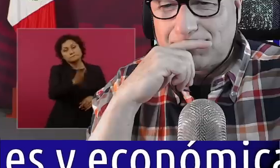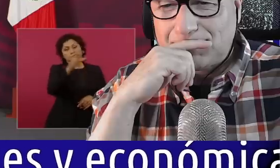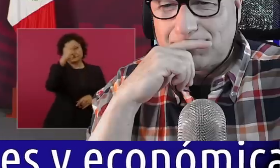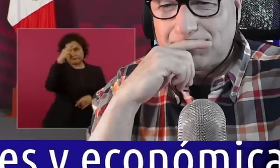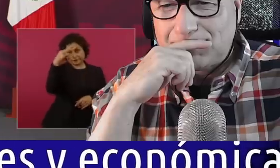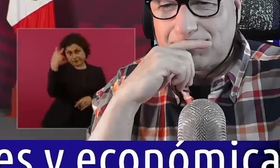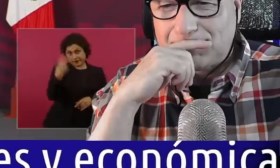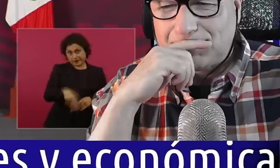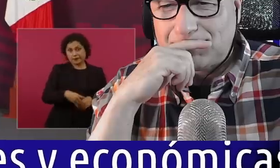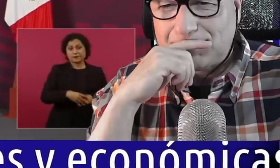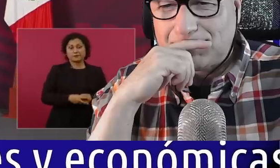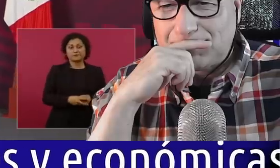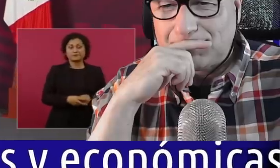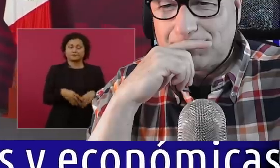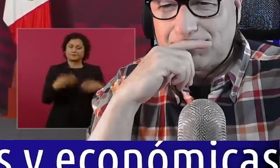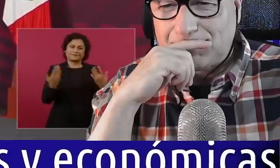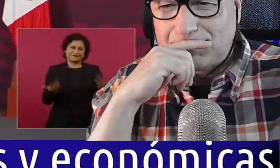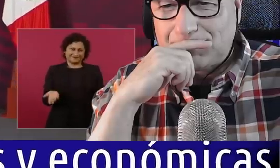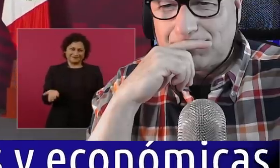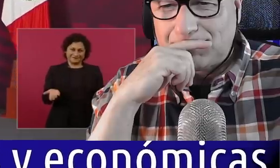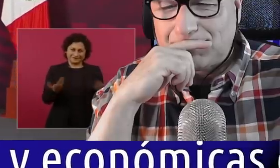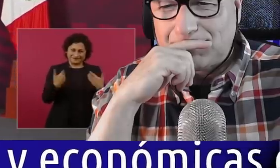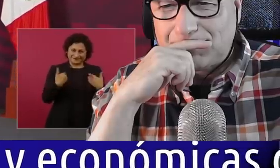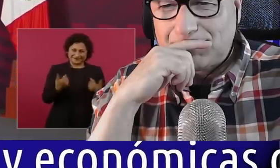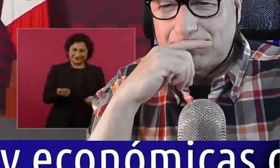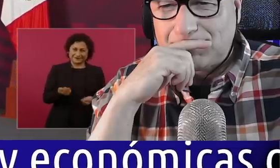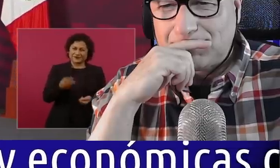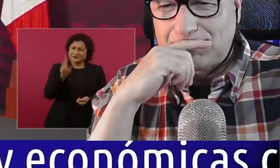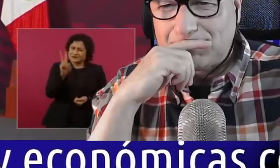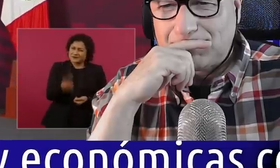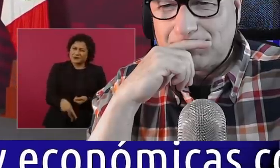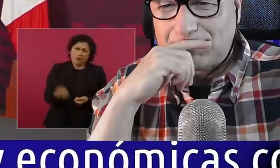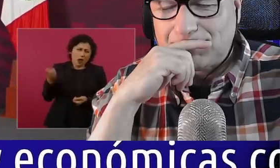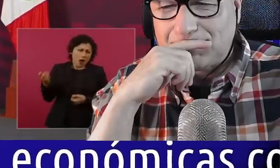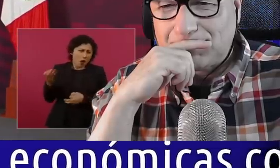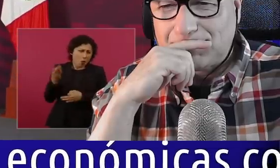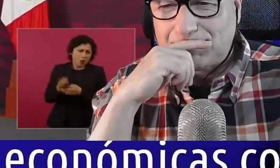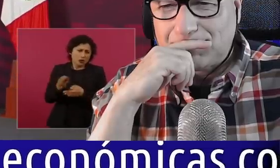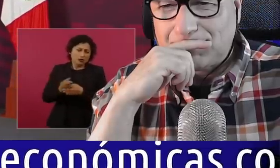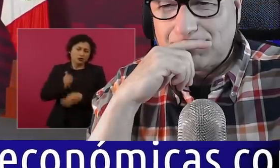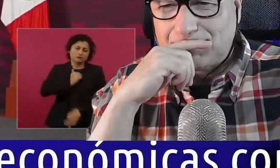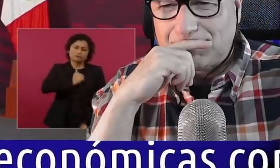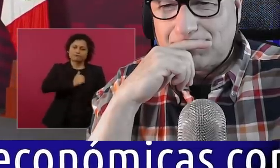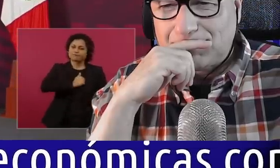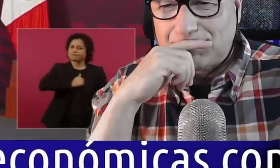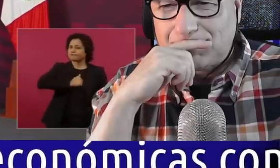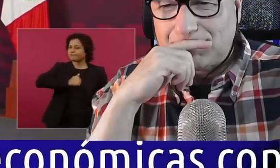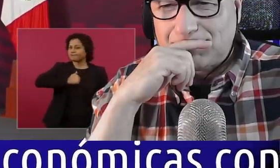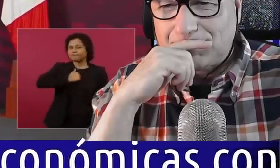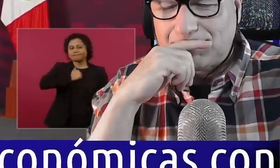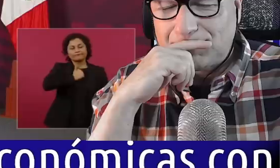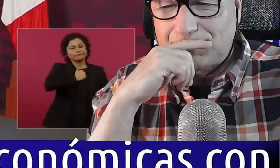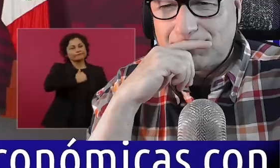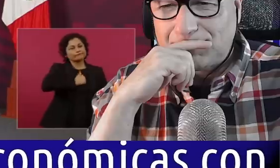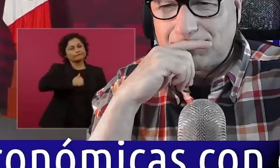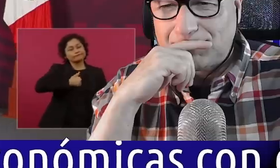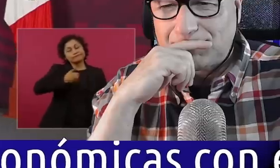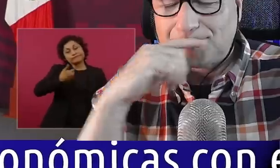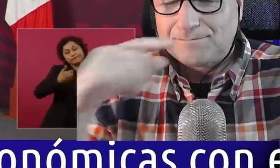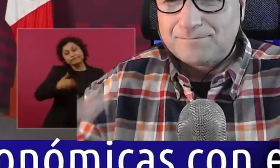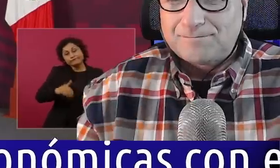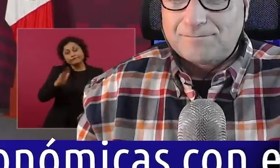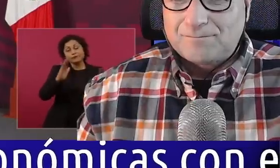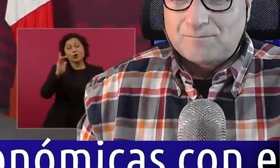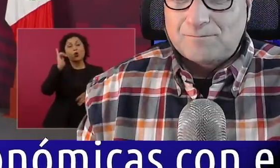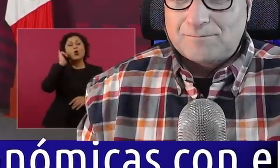Entonces, que es lamentable completamente, ¿no? Ojalá, ¿no? Y